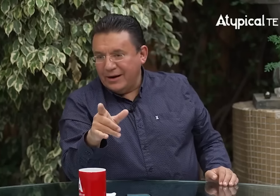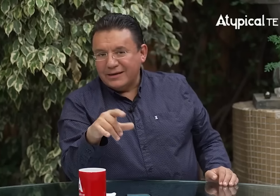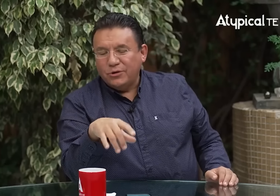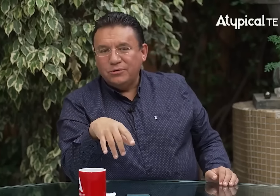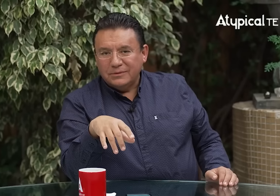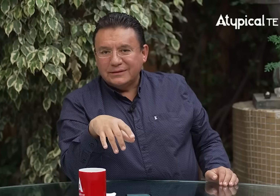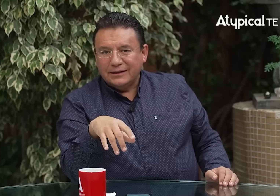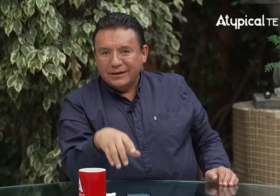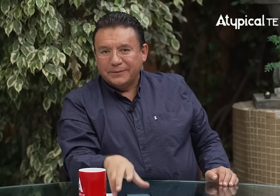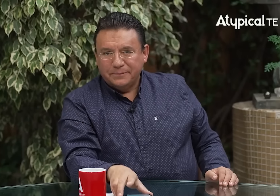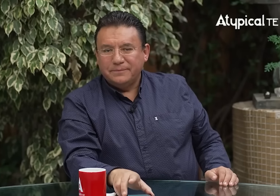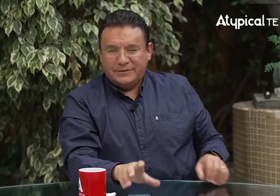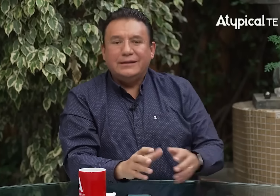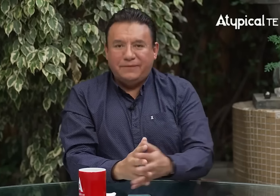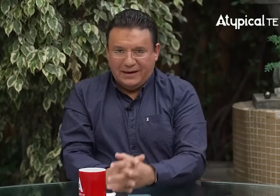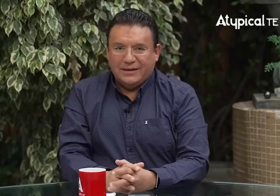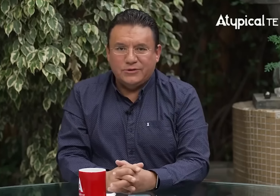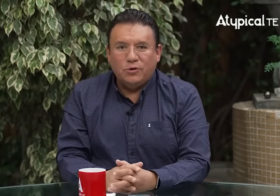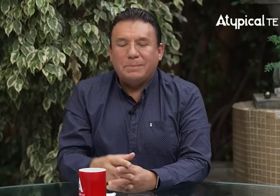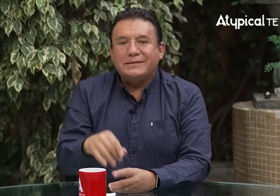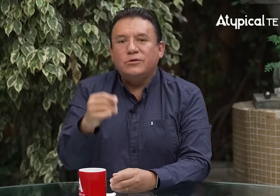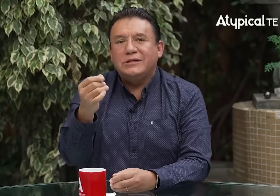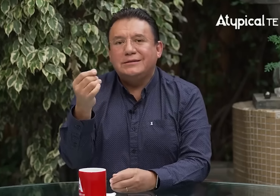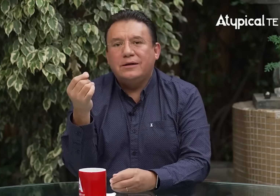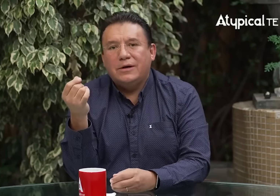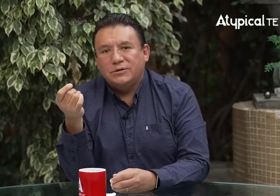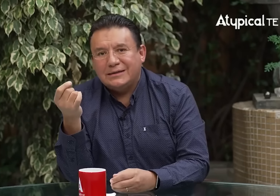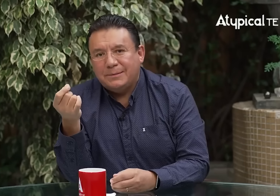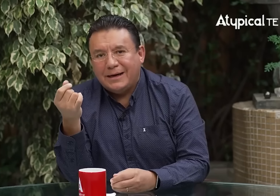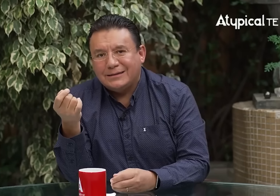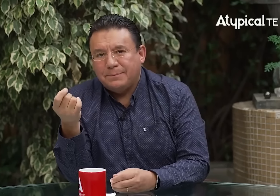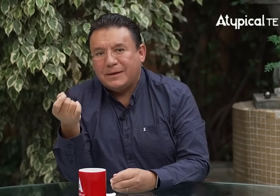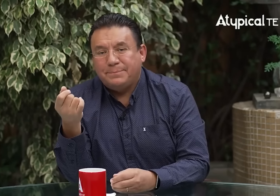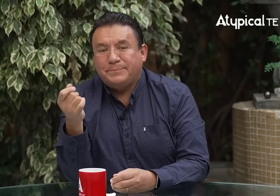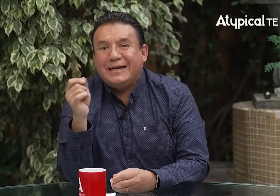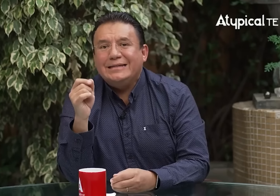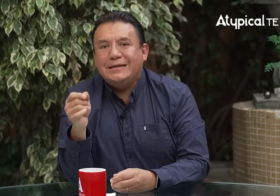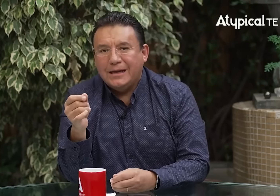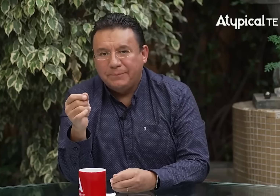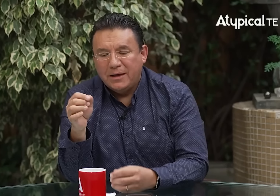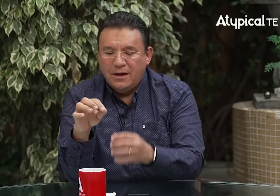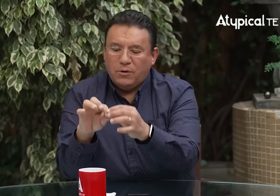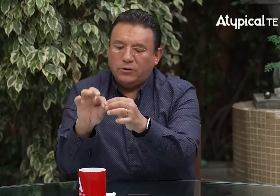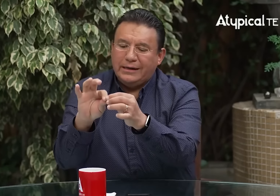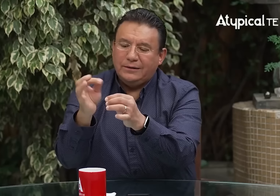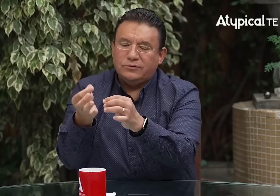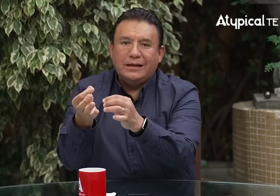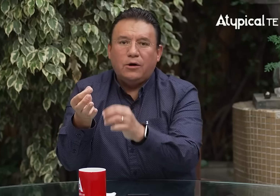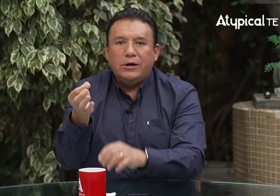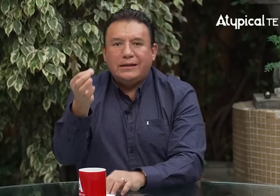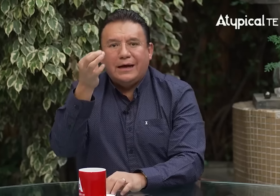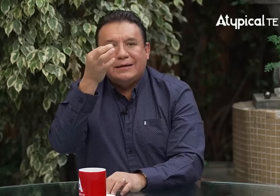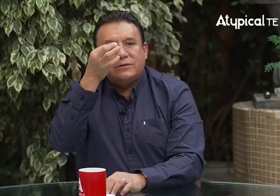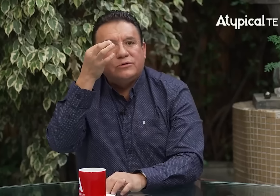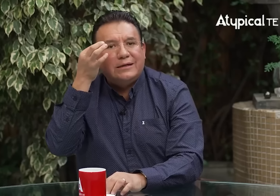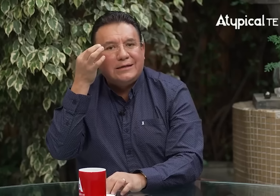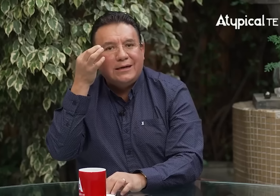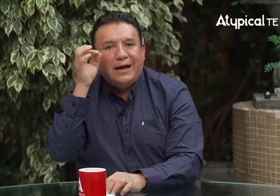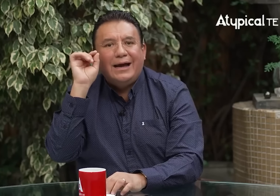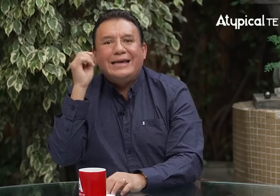Ahora, hay una razón científica de eso. Lo que pasa es que los chiles tienen una cosa que se llama capsaicina. Cuando le quite usted la colita,